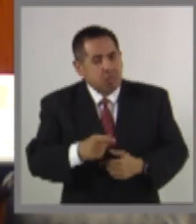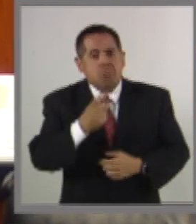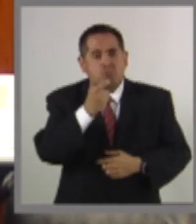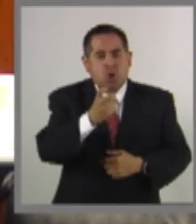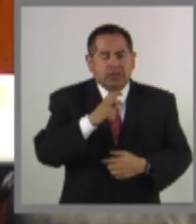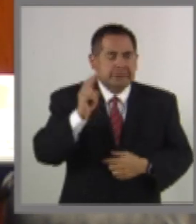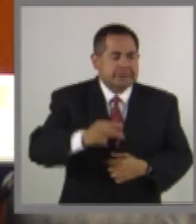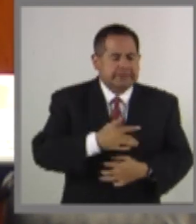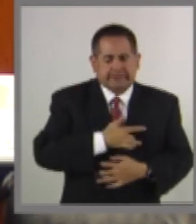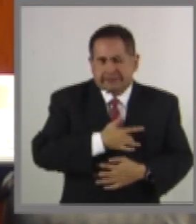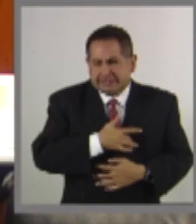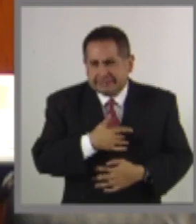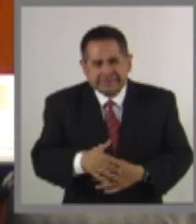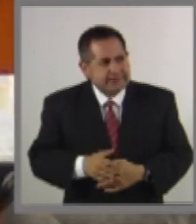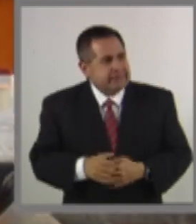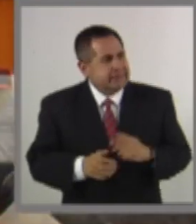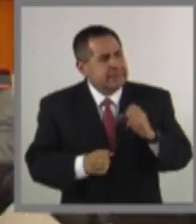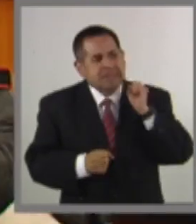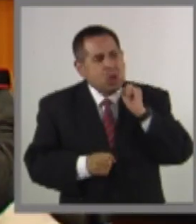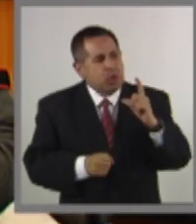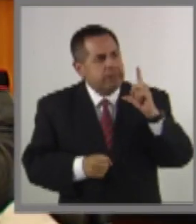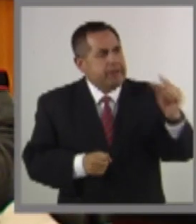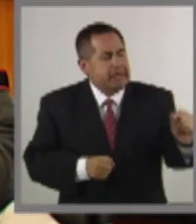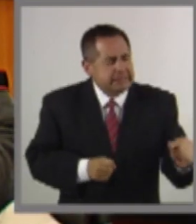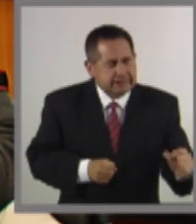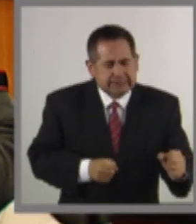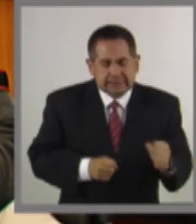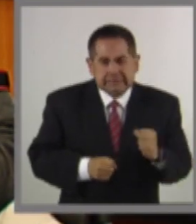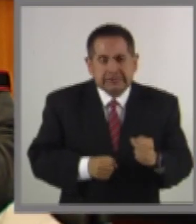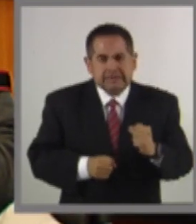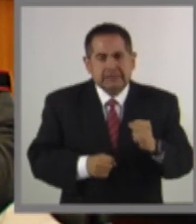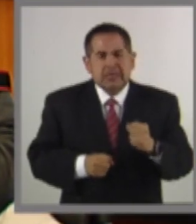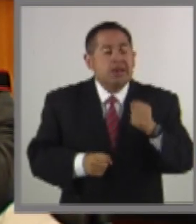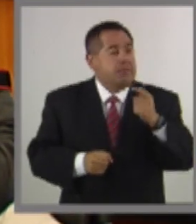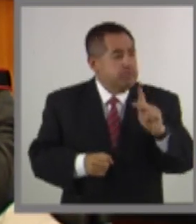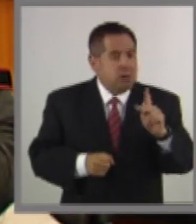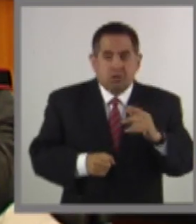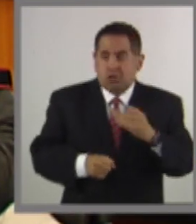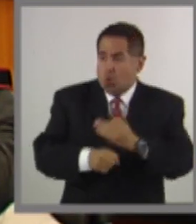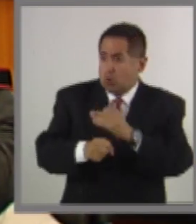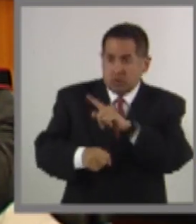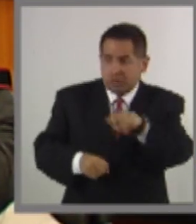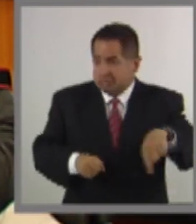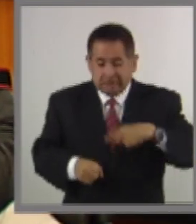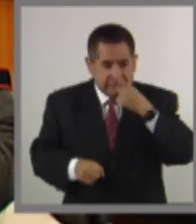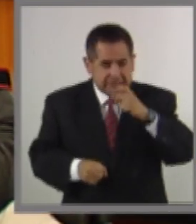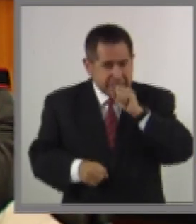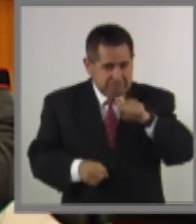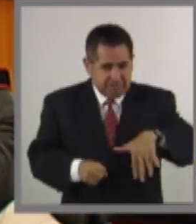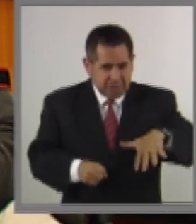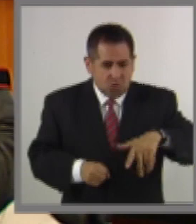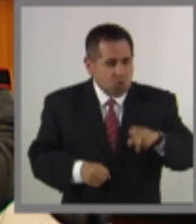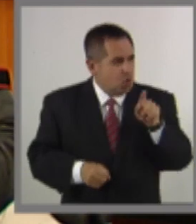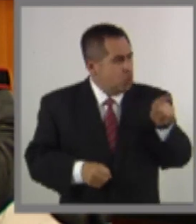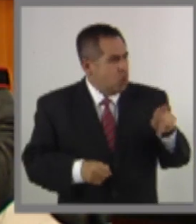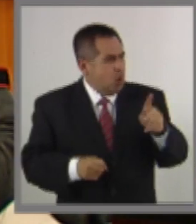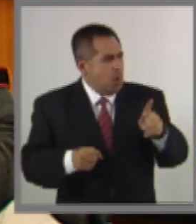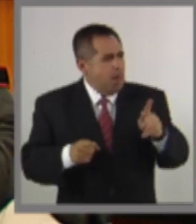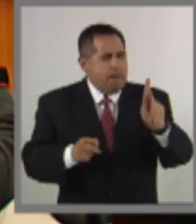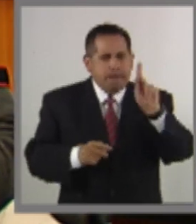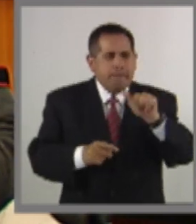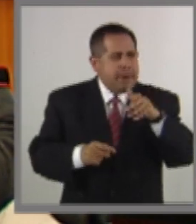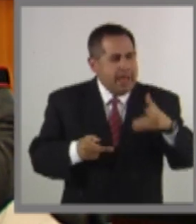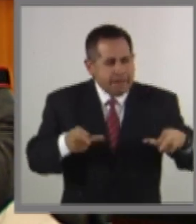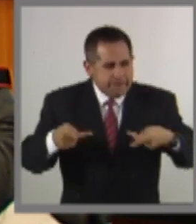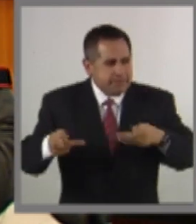duele que dejes el Senado. Pero como aquí ya se dijo, sabemos que los planes